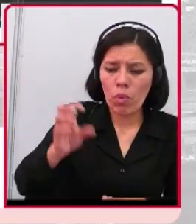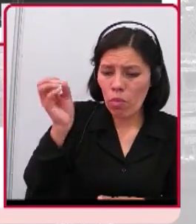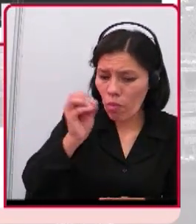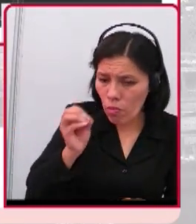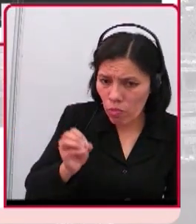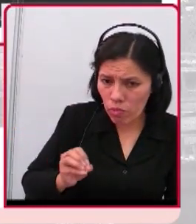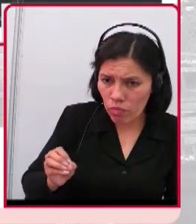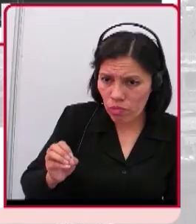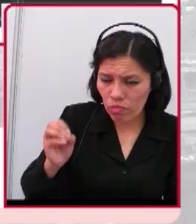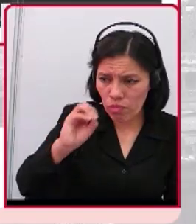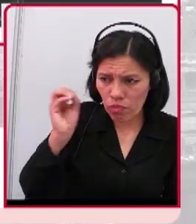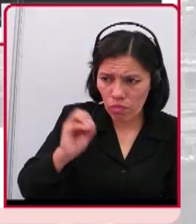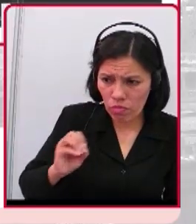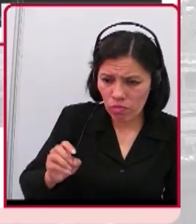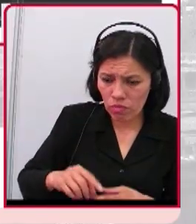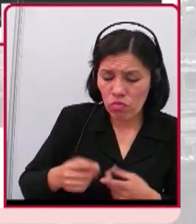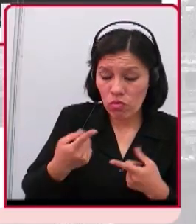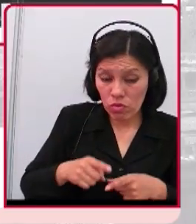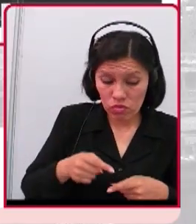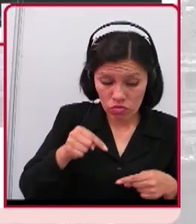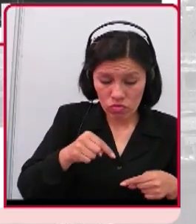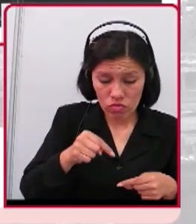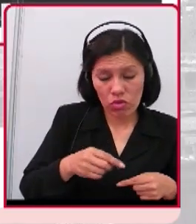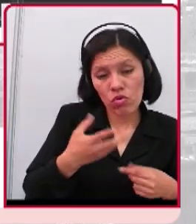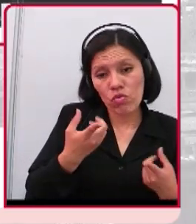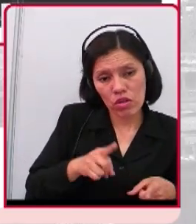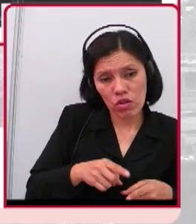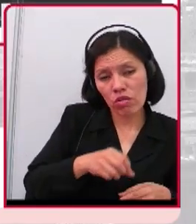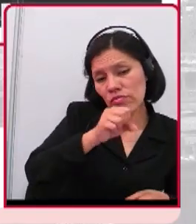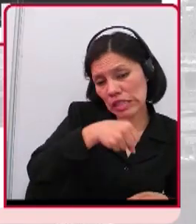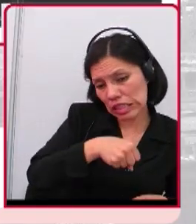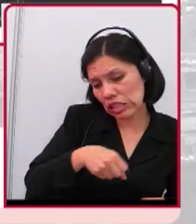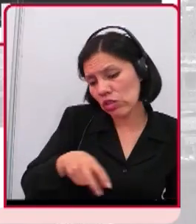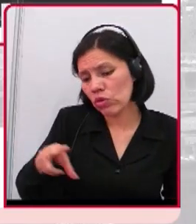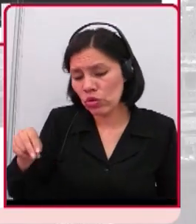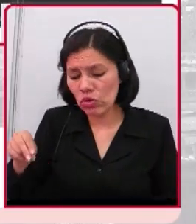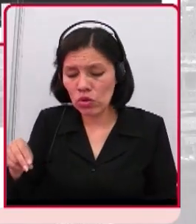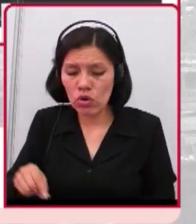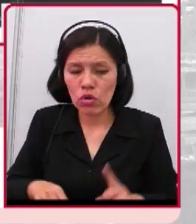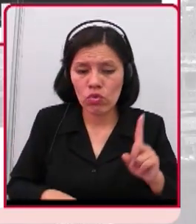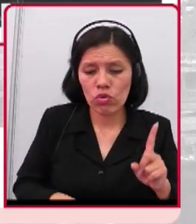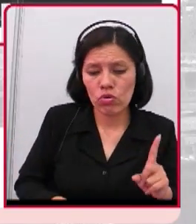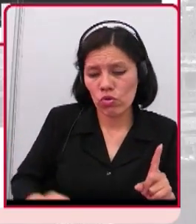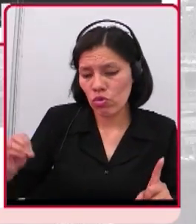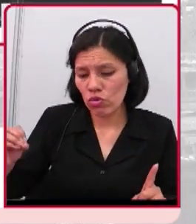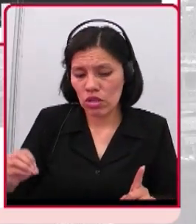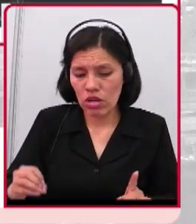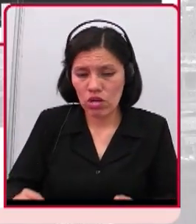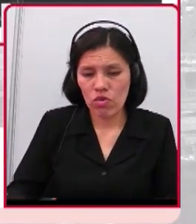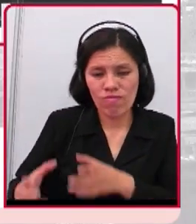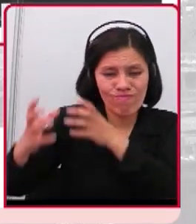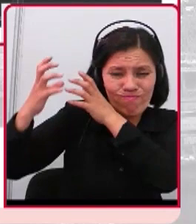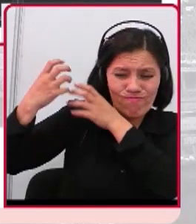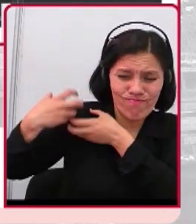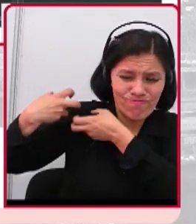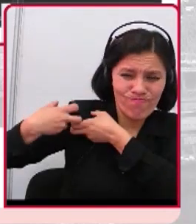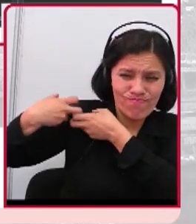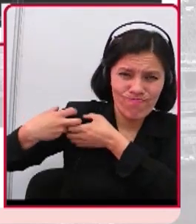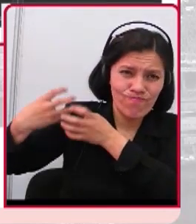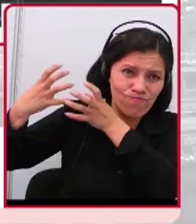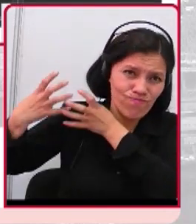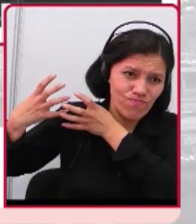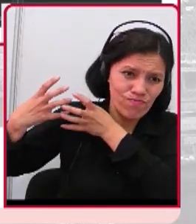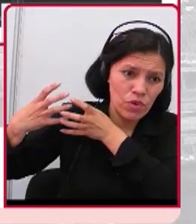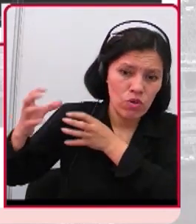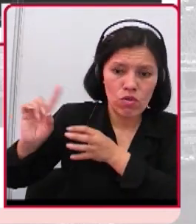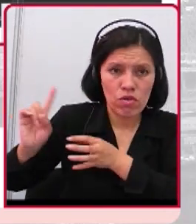condición cuando tiene dos eventos, es sí o no, 1 o 0, o en este caso, cargado, sobrecargado o no